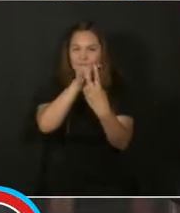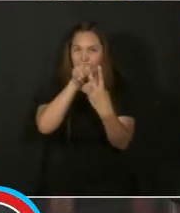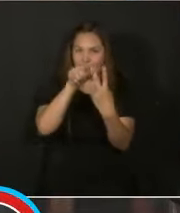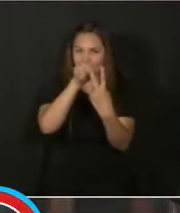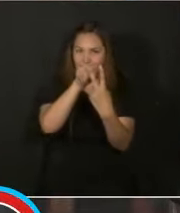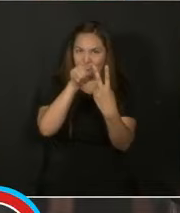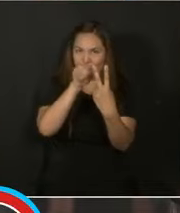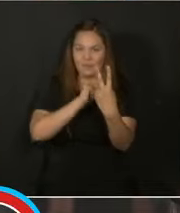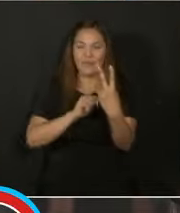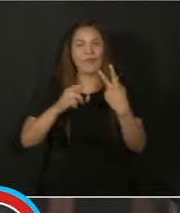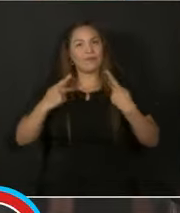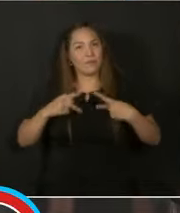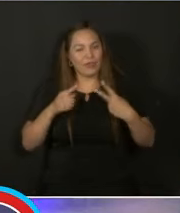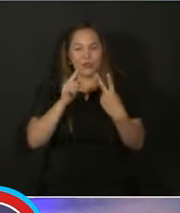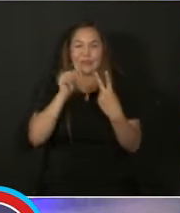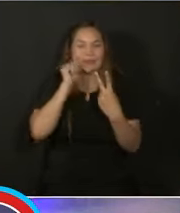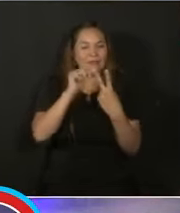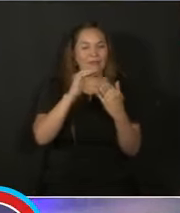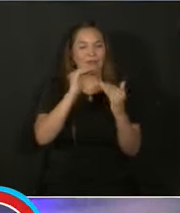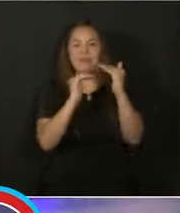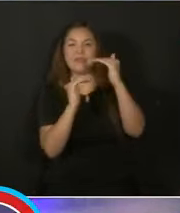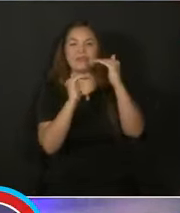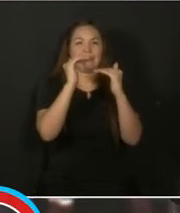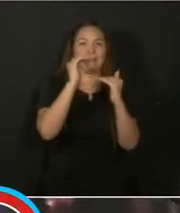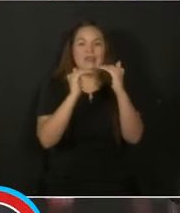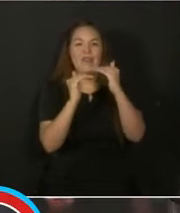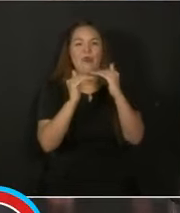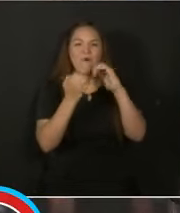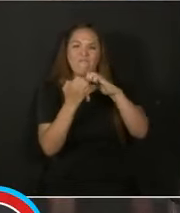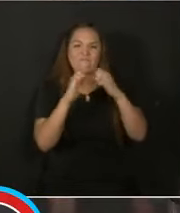y ramón ayala deseaba que creciera